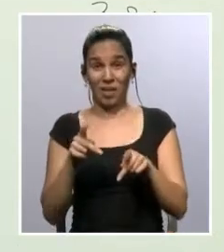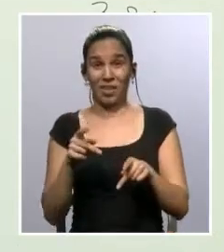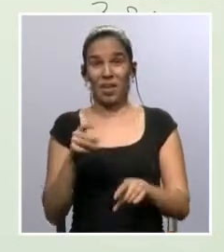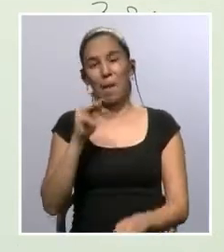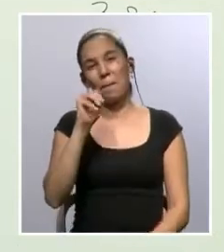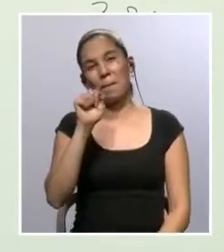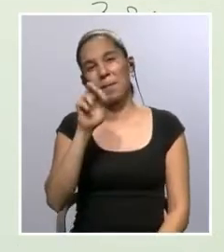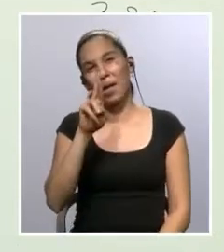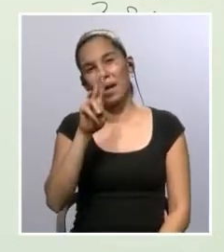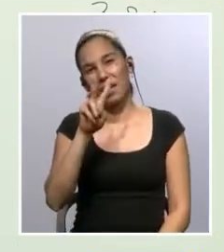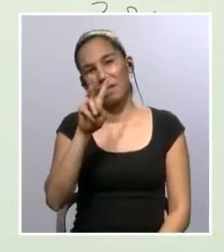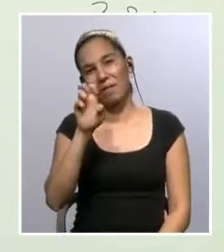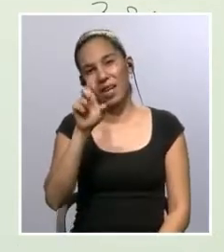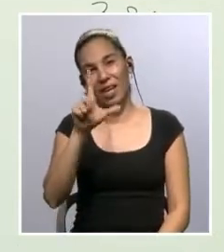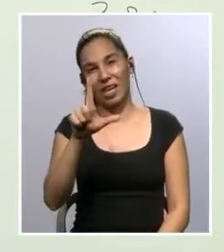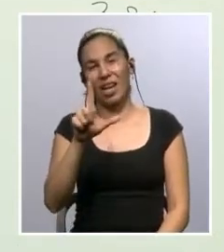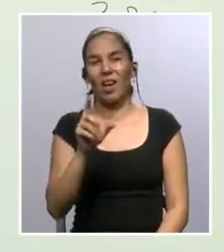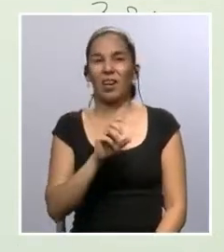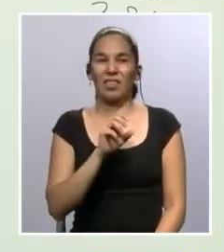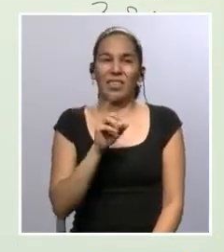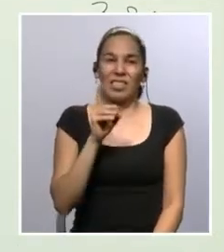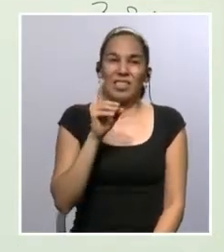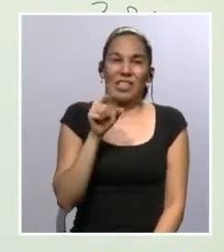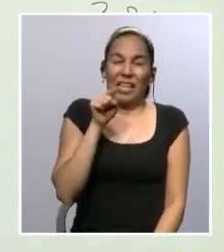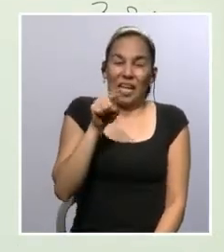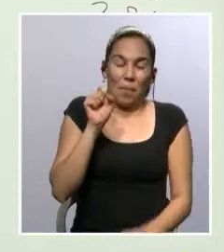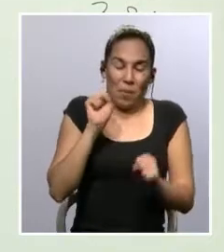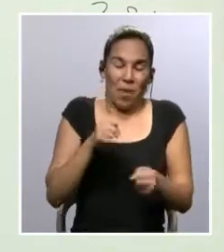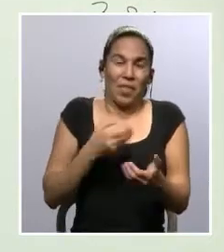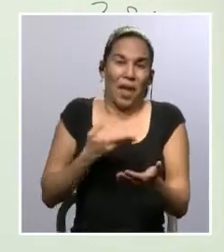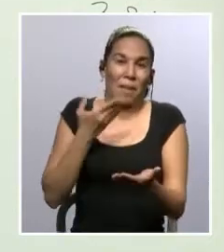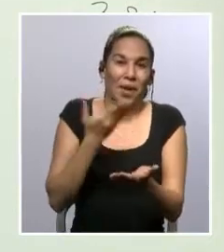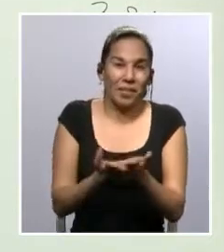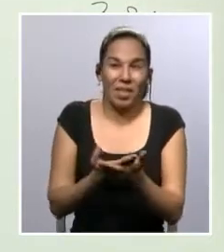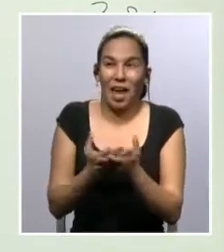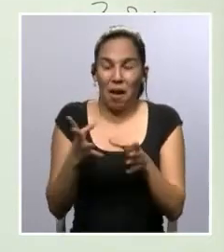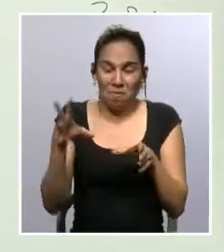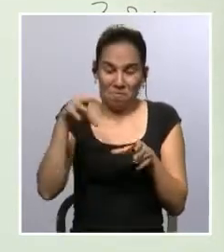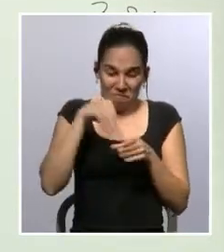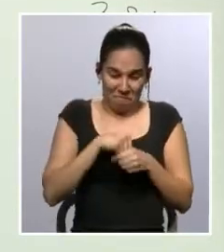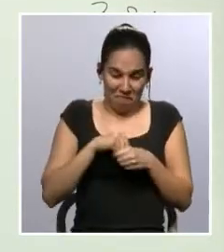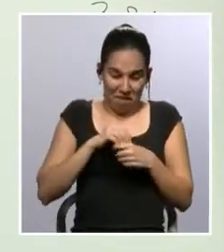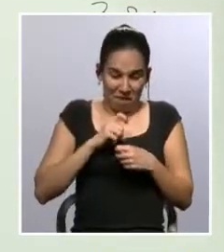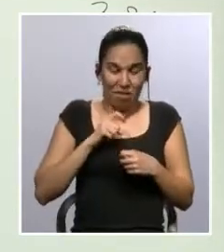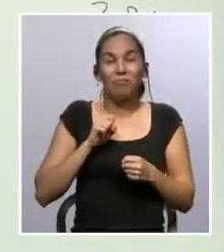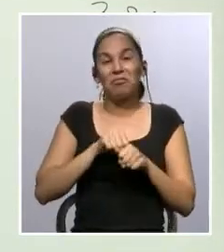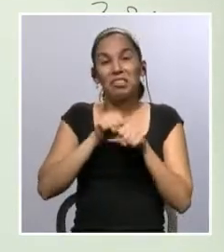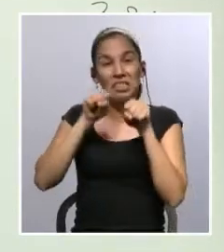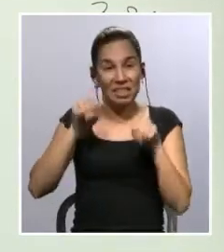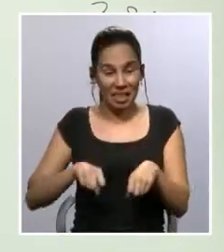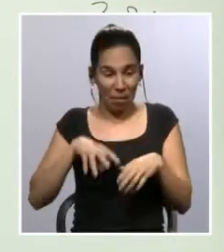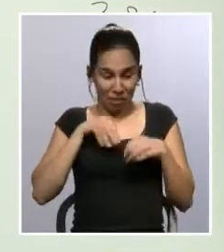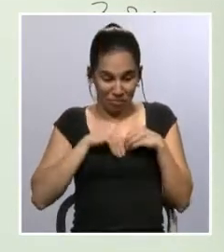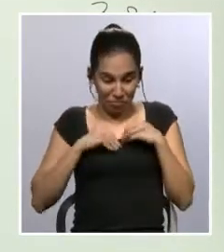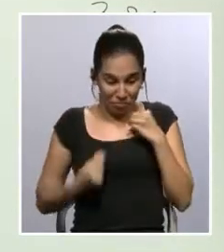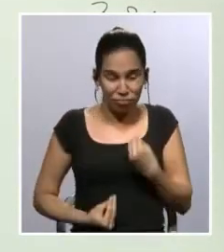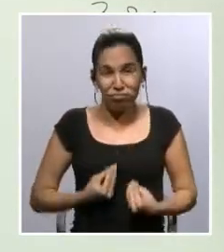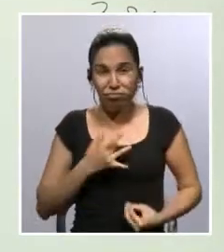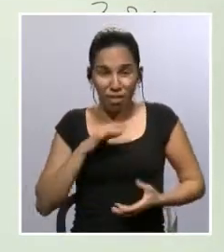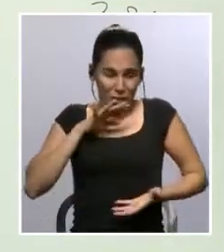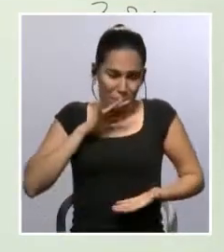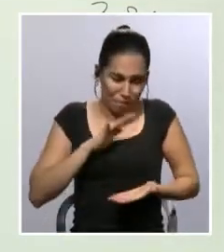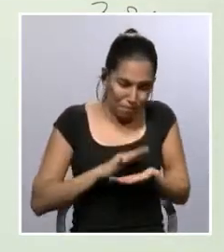Marvel, DC, se podrían plantear el incorporarle un sistema de alta presión por dentro para